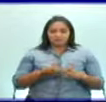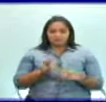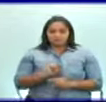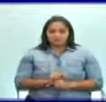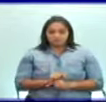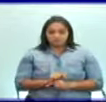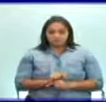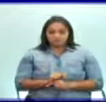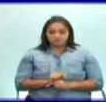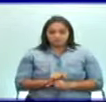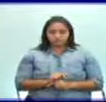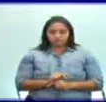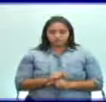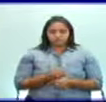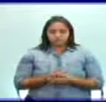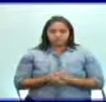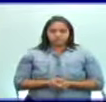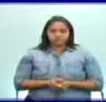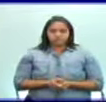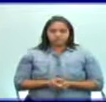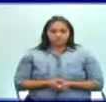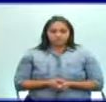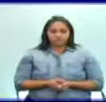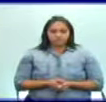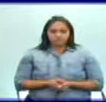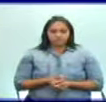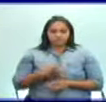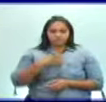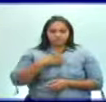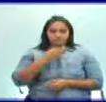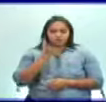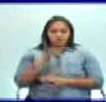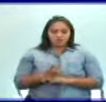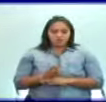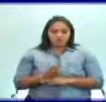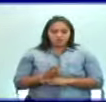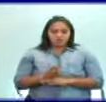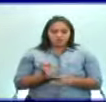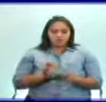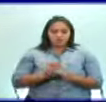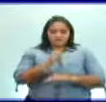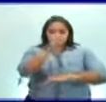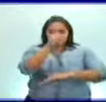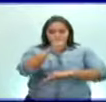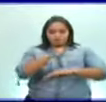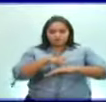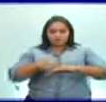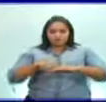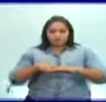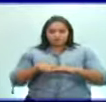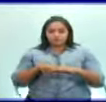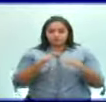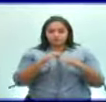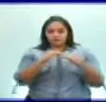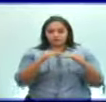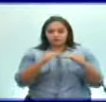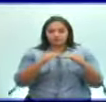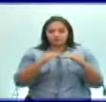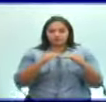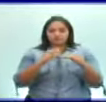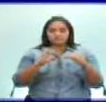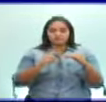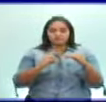sin preámbulos, tenemos la misma función exponencial cuando la base está entre 0 y 1. En este caso, de forma decreciente,